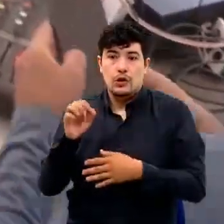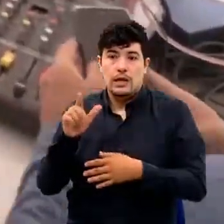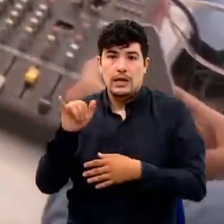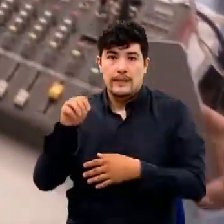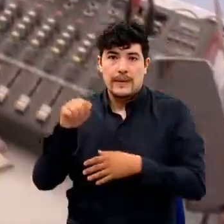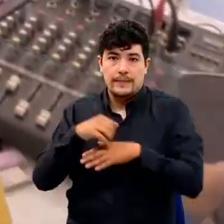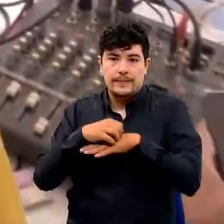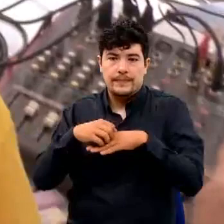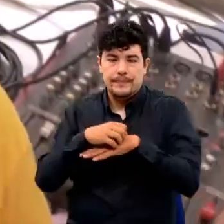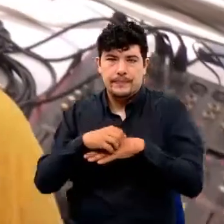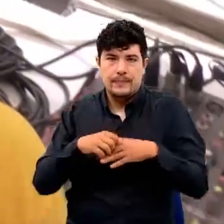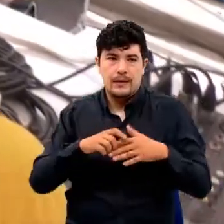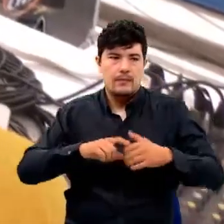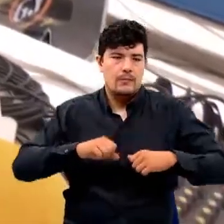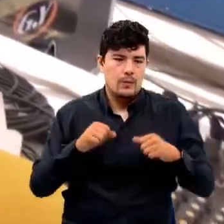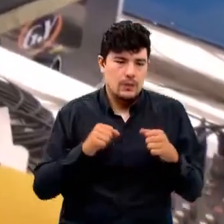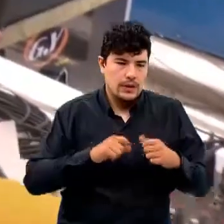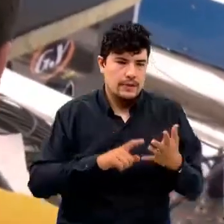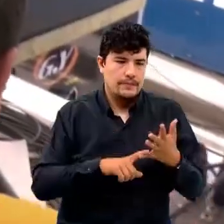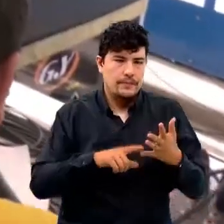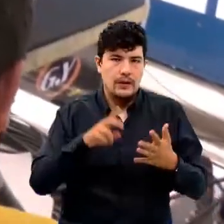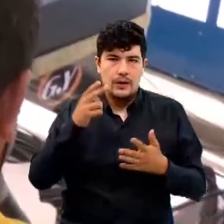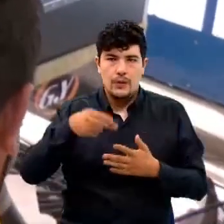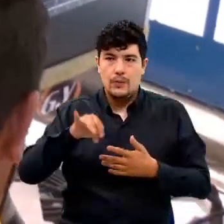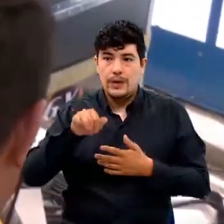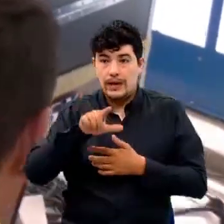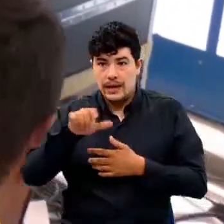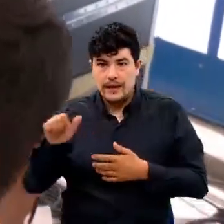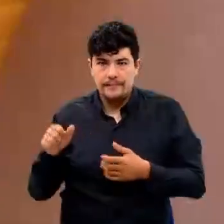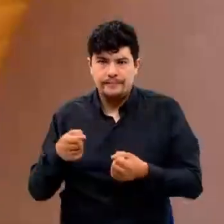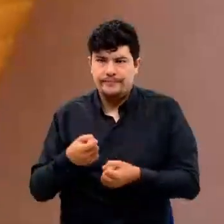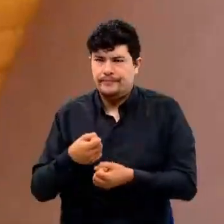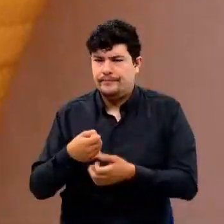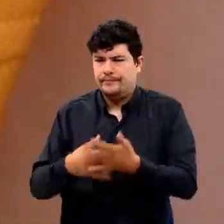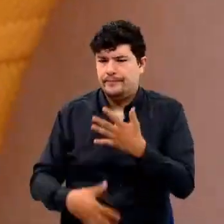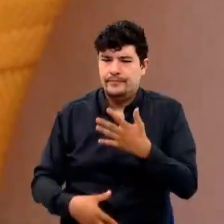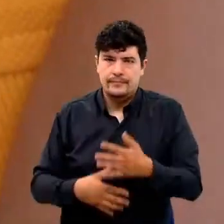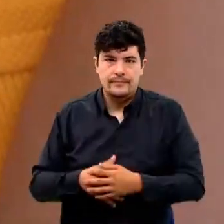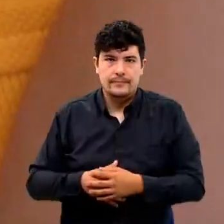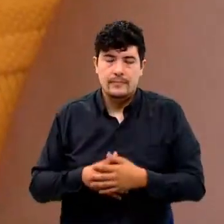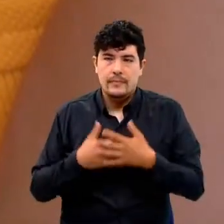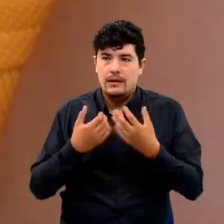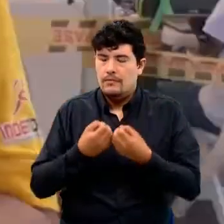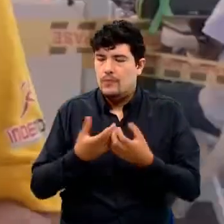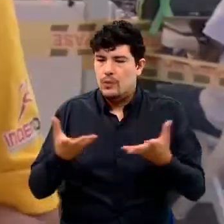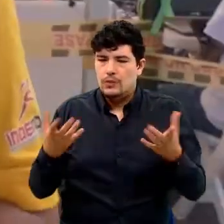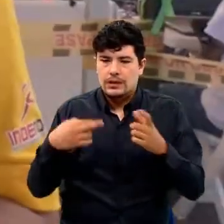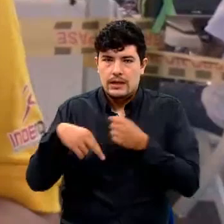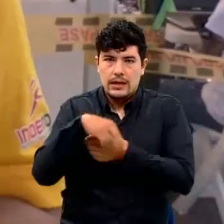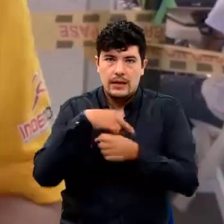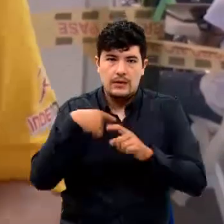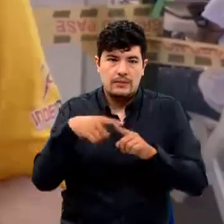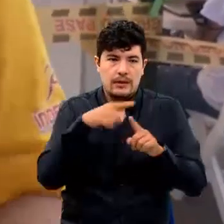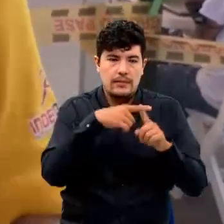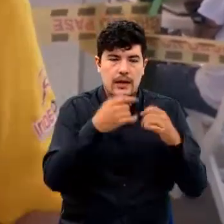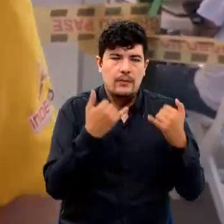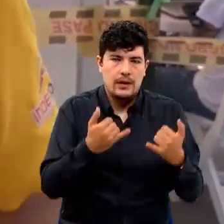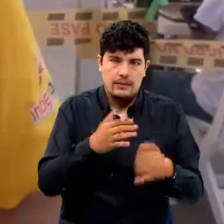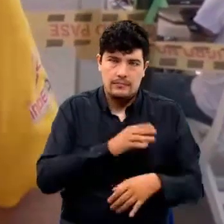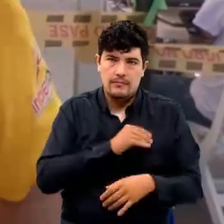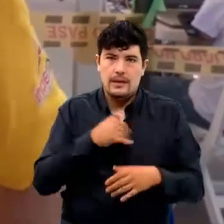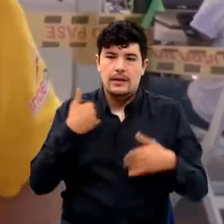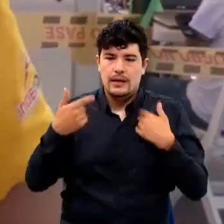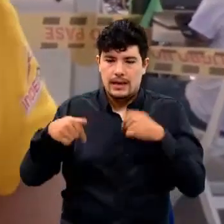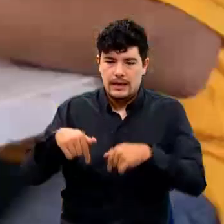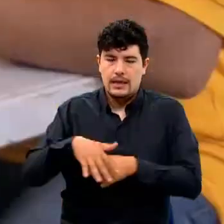Tolima, está Bogotá, está el Huila, en fin, vamos reuniendo de todas las regiones y siempre está la fortuna de tener esta